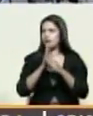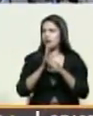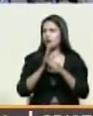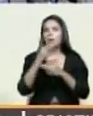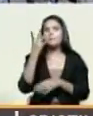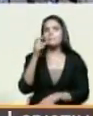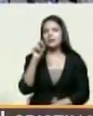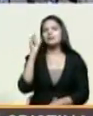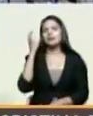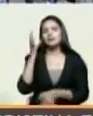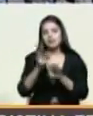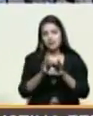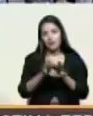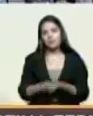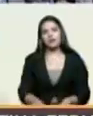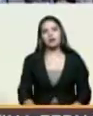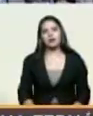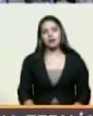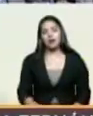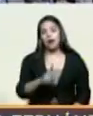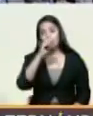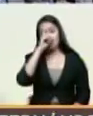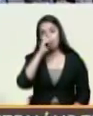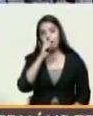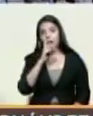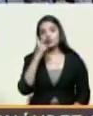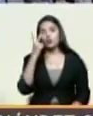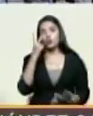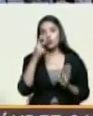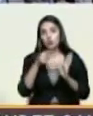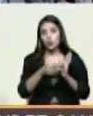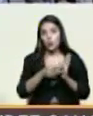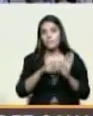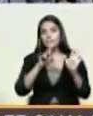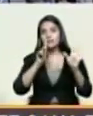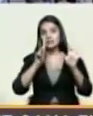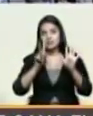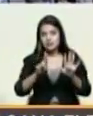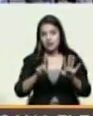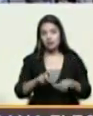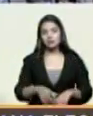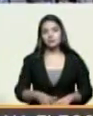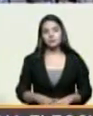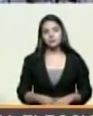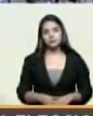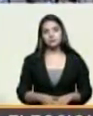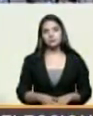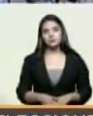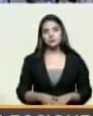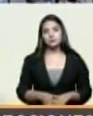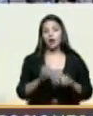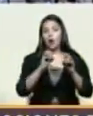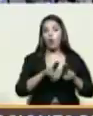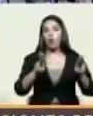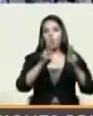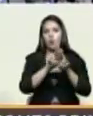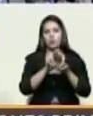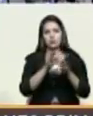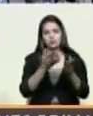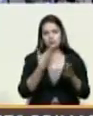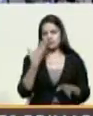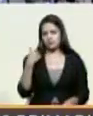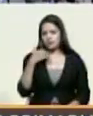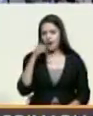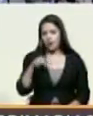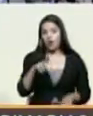20 de septiembre, perdón, del año 2006, en la ONU. Se cumplen ahorita